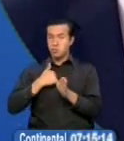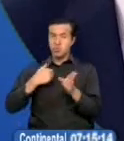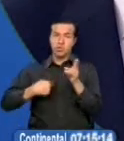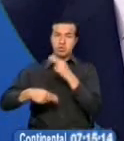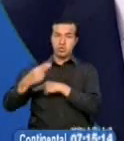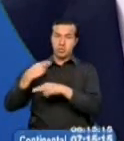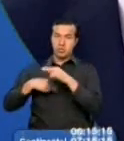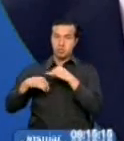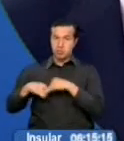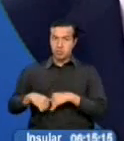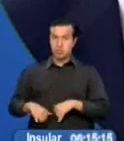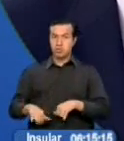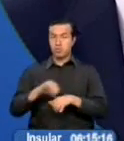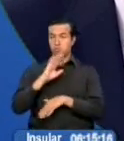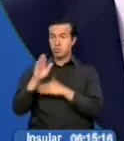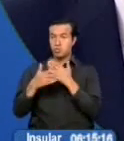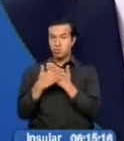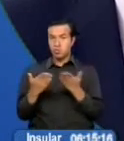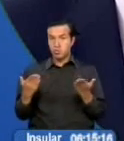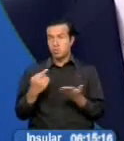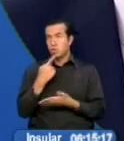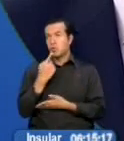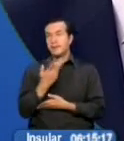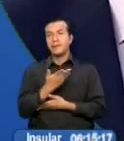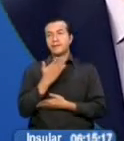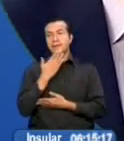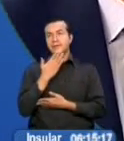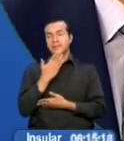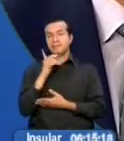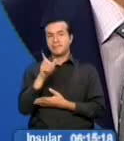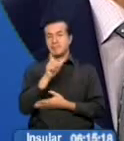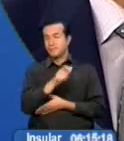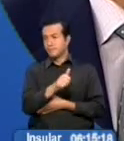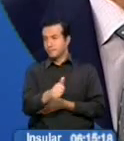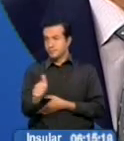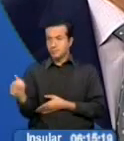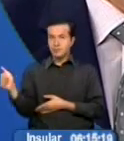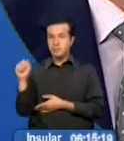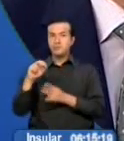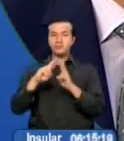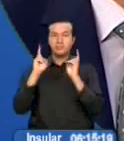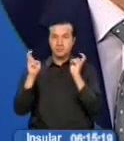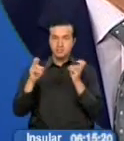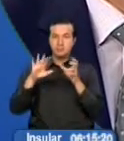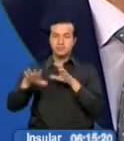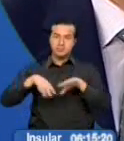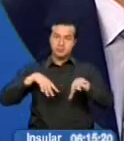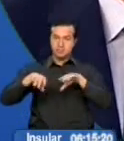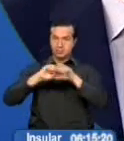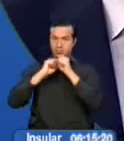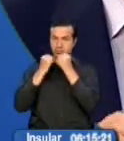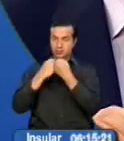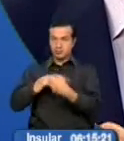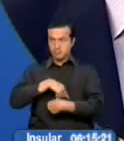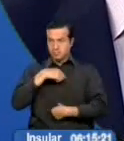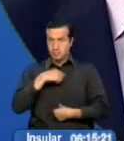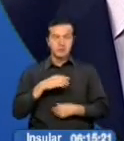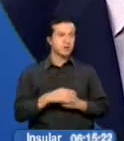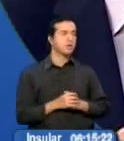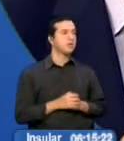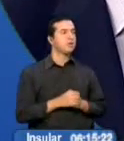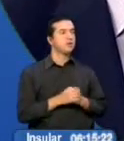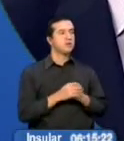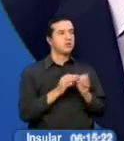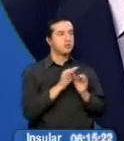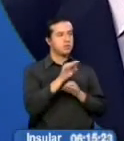y puedan convertirse, digámoslo así, en personas vinculadas activamente a la sociedad civil. La recuperación de